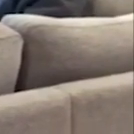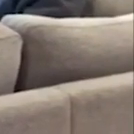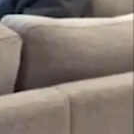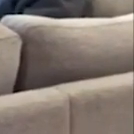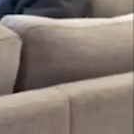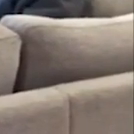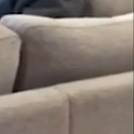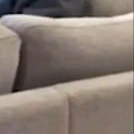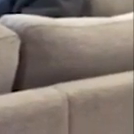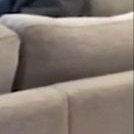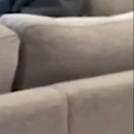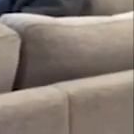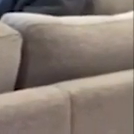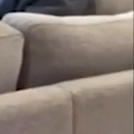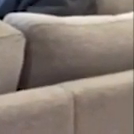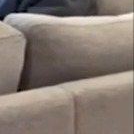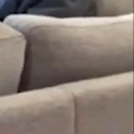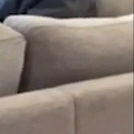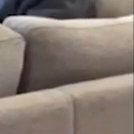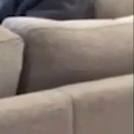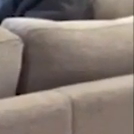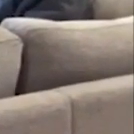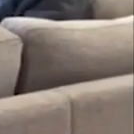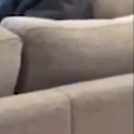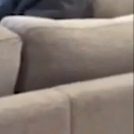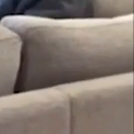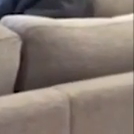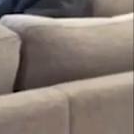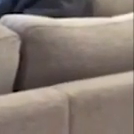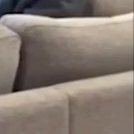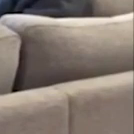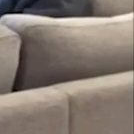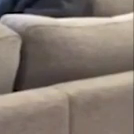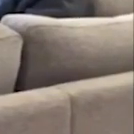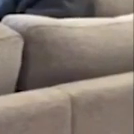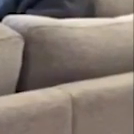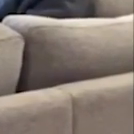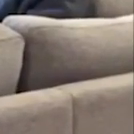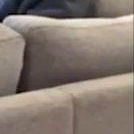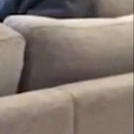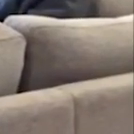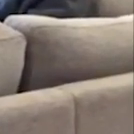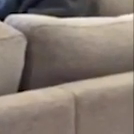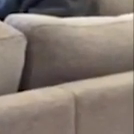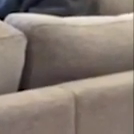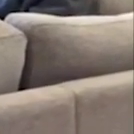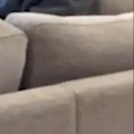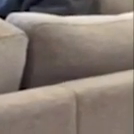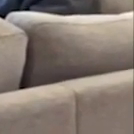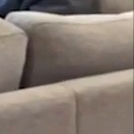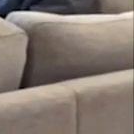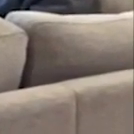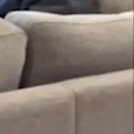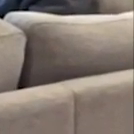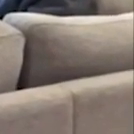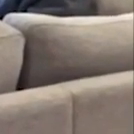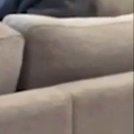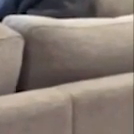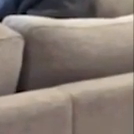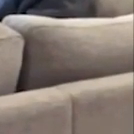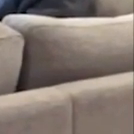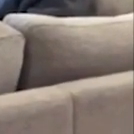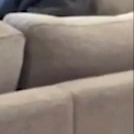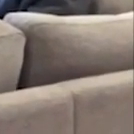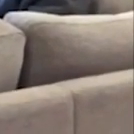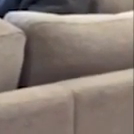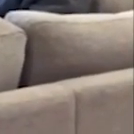que han compartido sus visiones, sus propuestas. Y ojalá en este camino también haya provocado nuestra propia forma